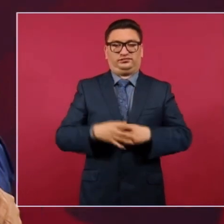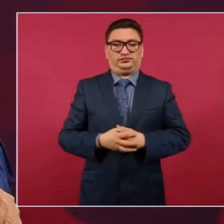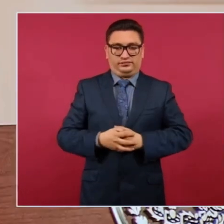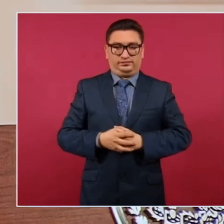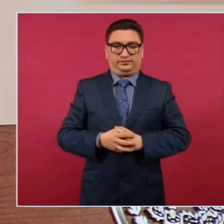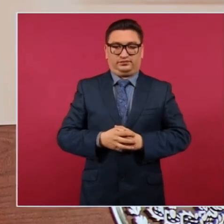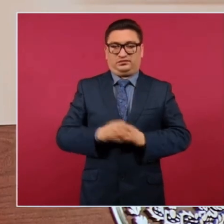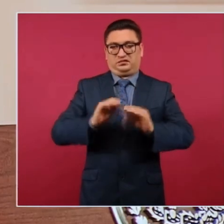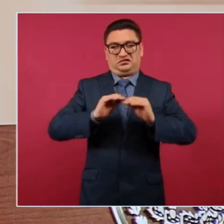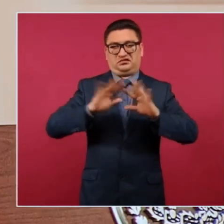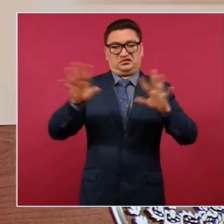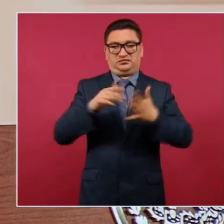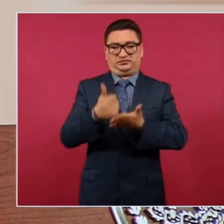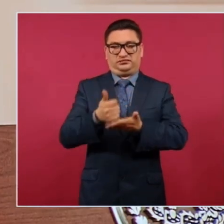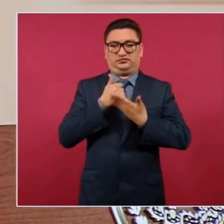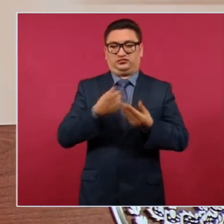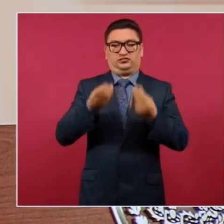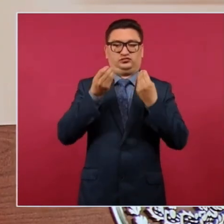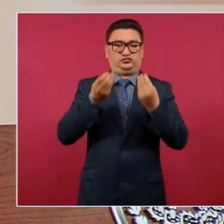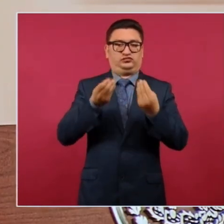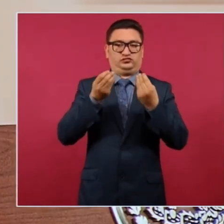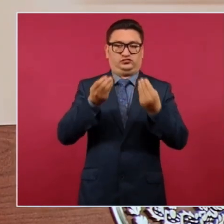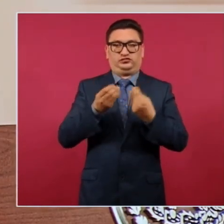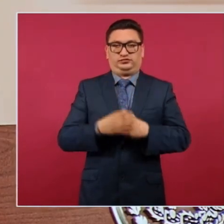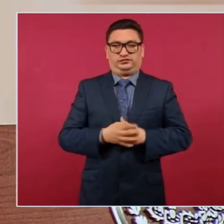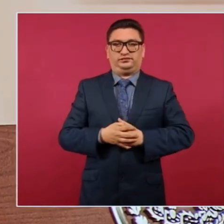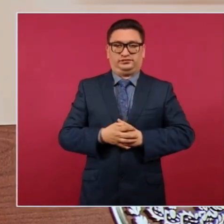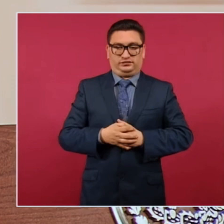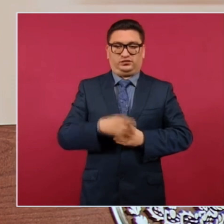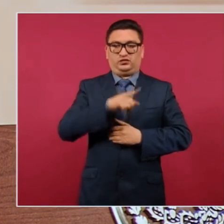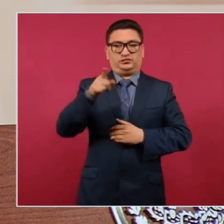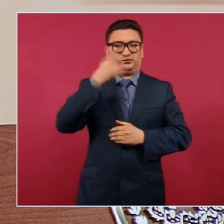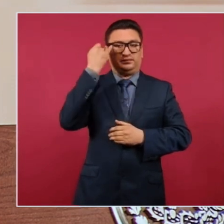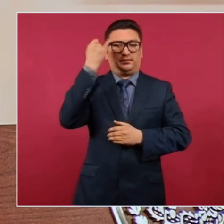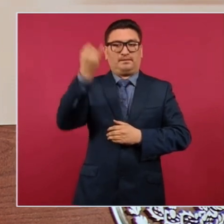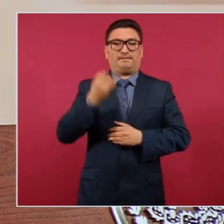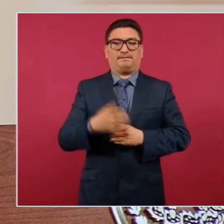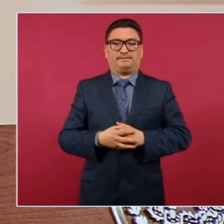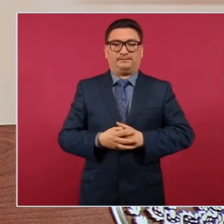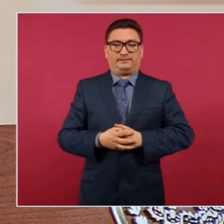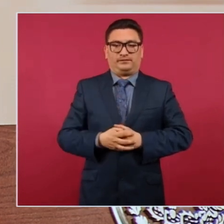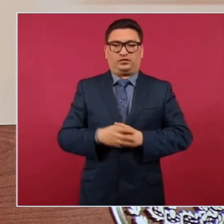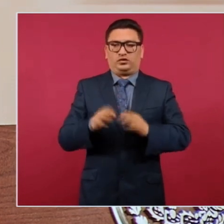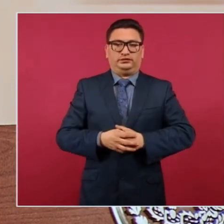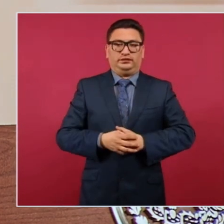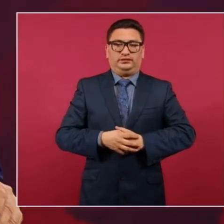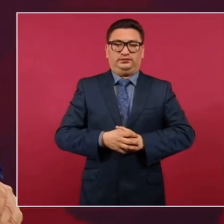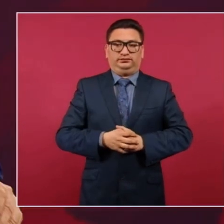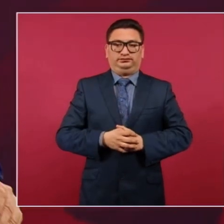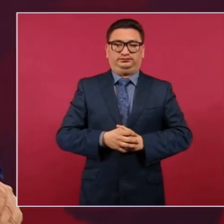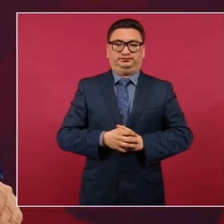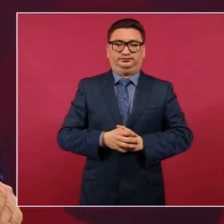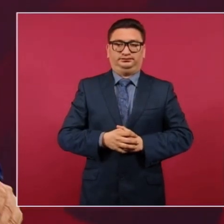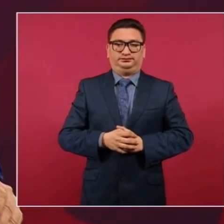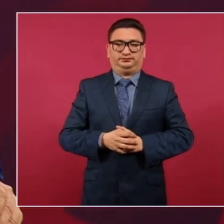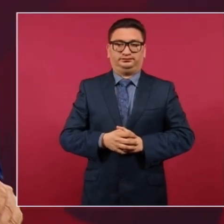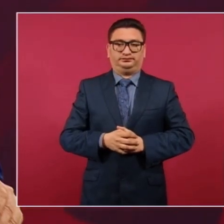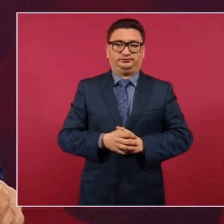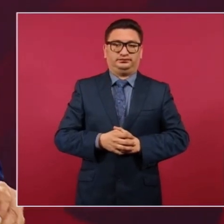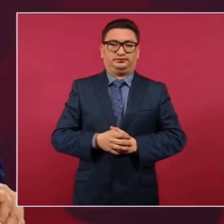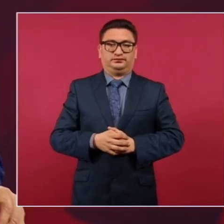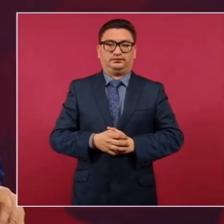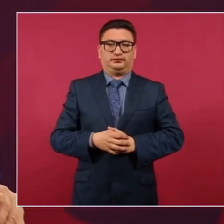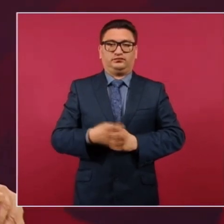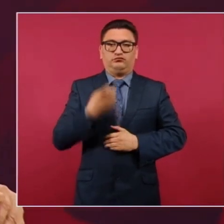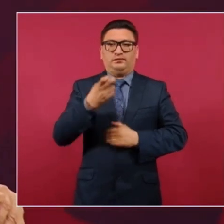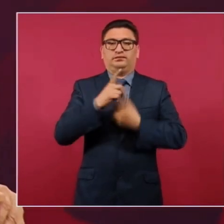han ayudado muchísimo, mucho, mucho, mucho. Imagínense cómo enfrentamos el